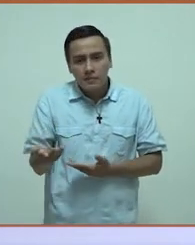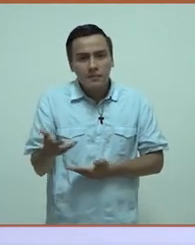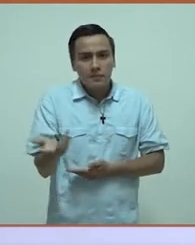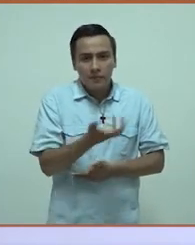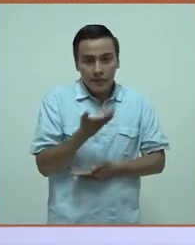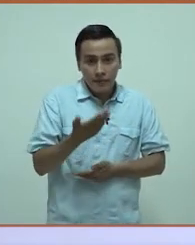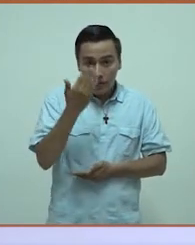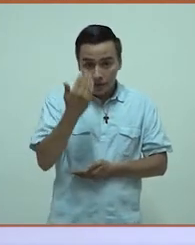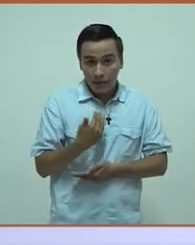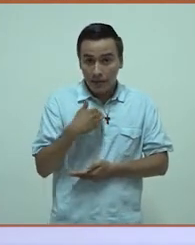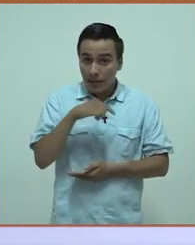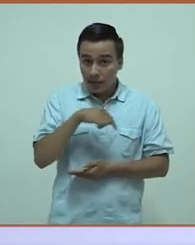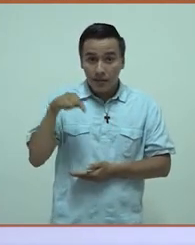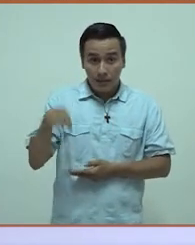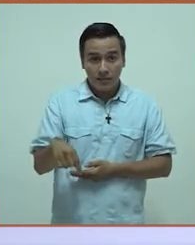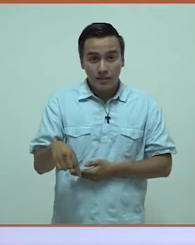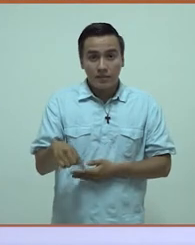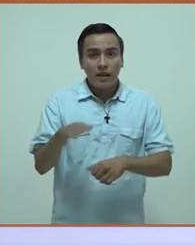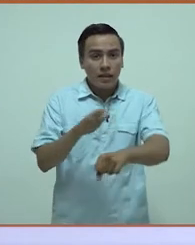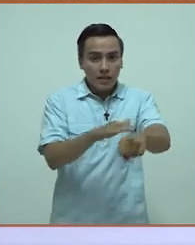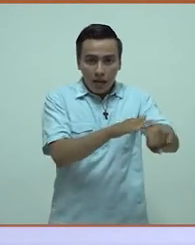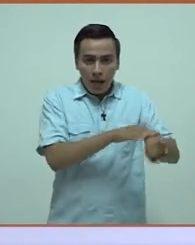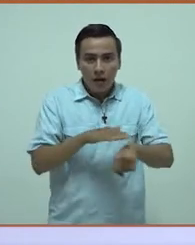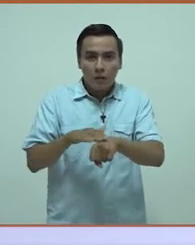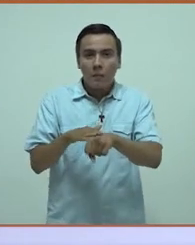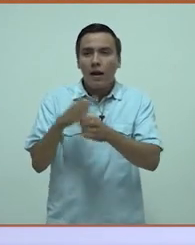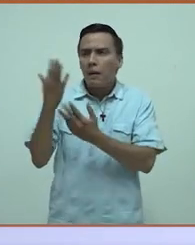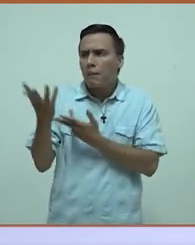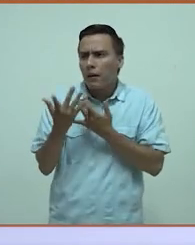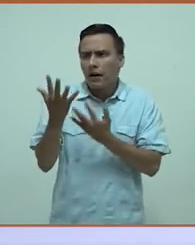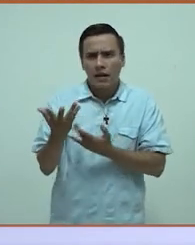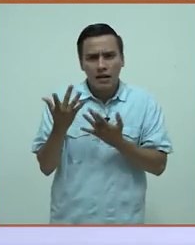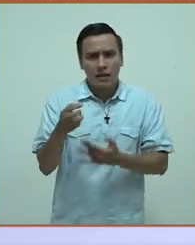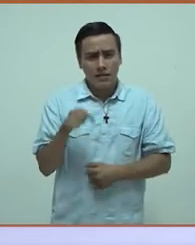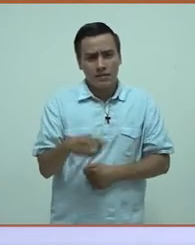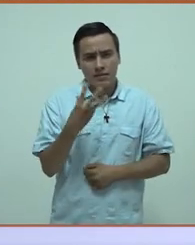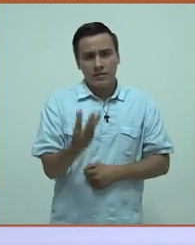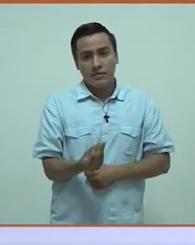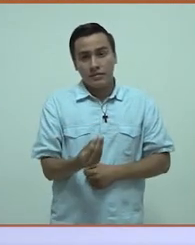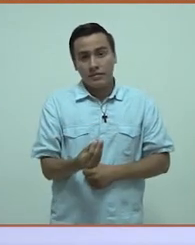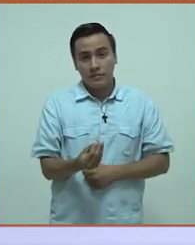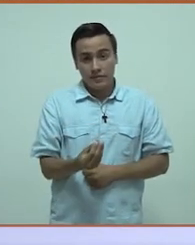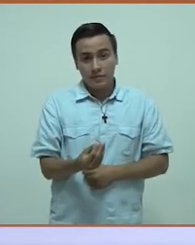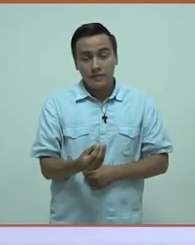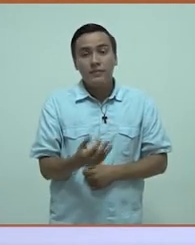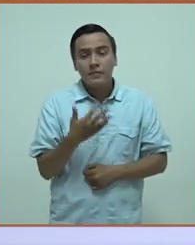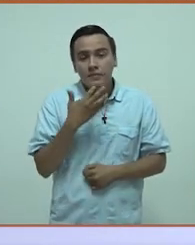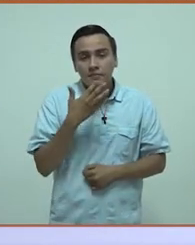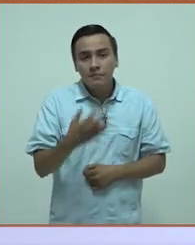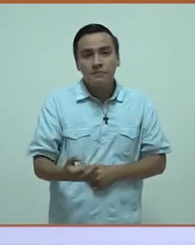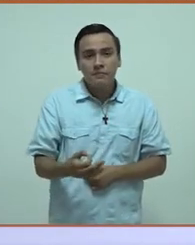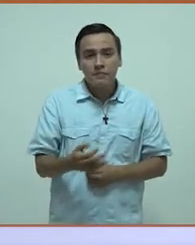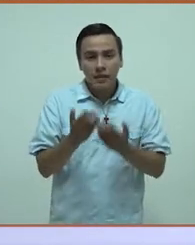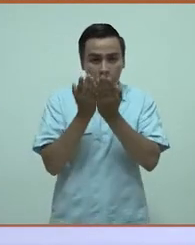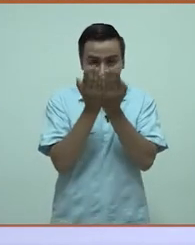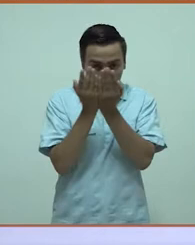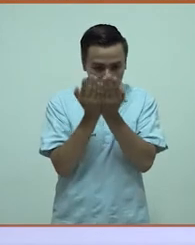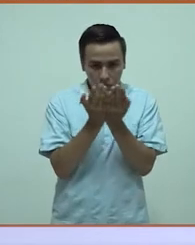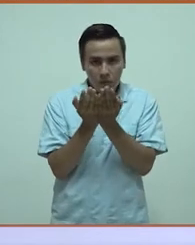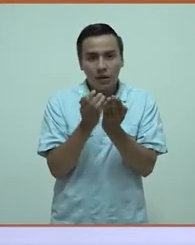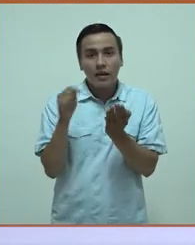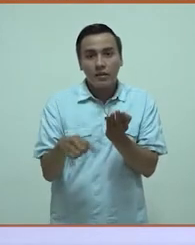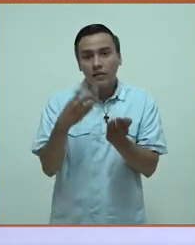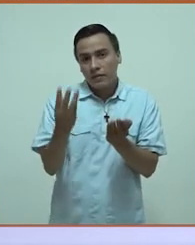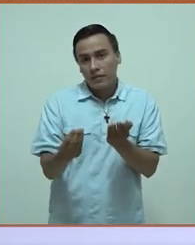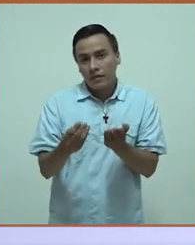la iglesia nos llama a poder esperar en estos días? Y si justamente las lecturas de